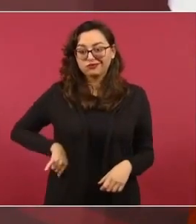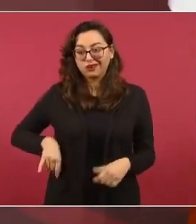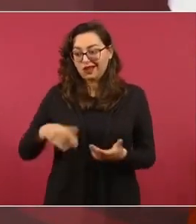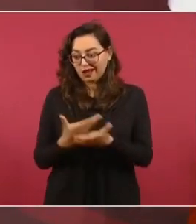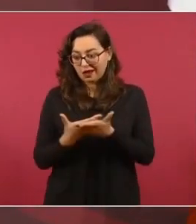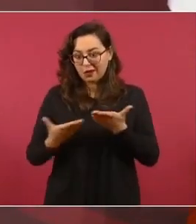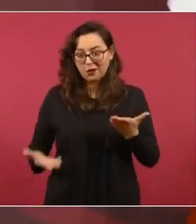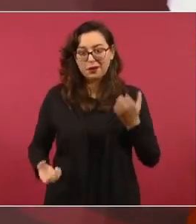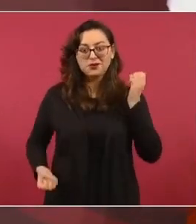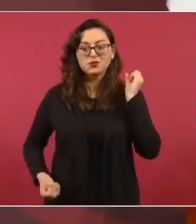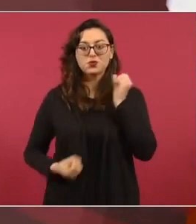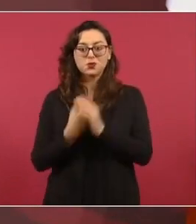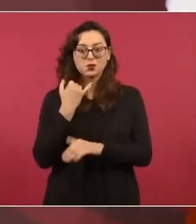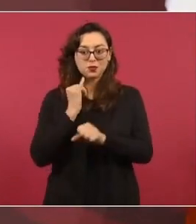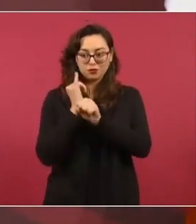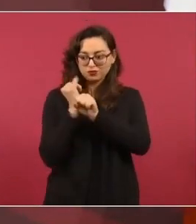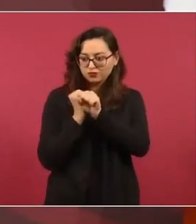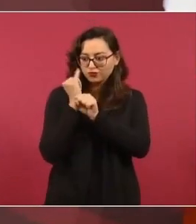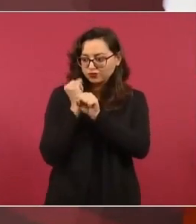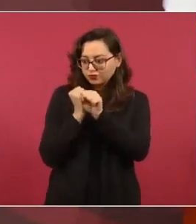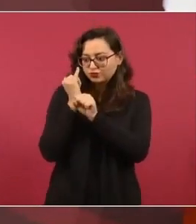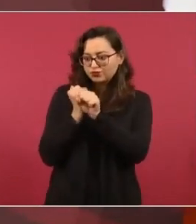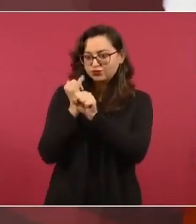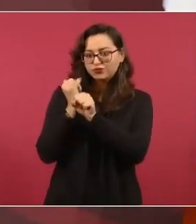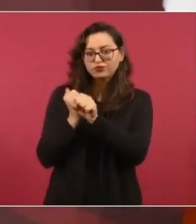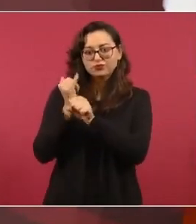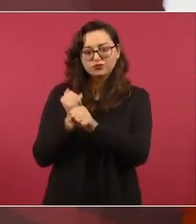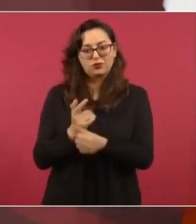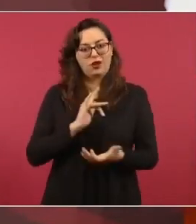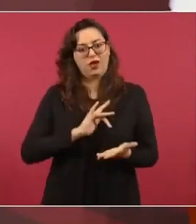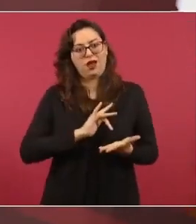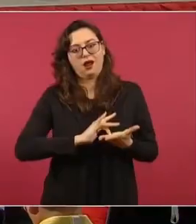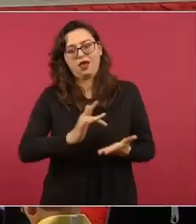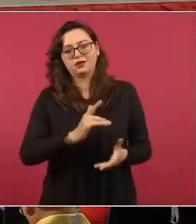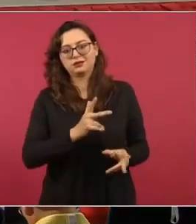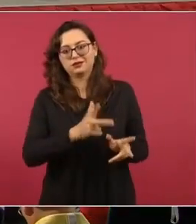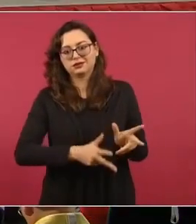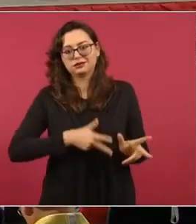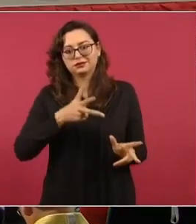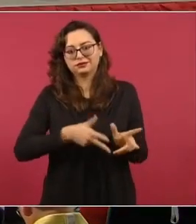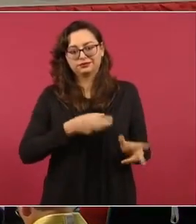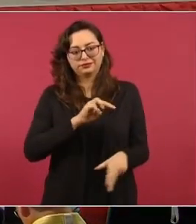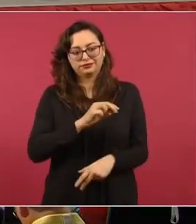está haciendo con el Tren Maya, de que